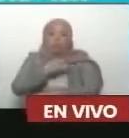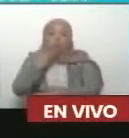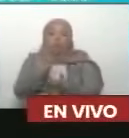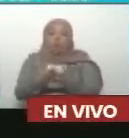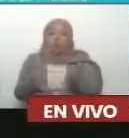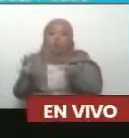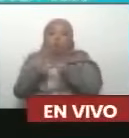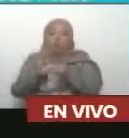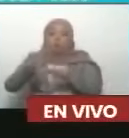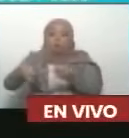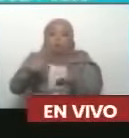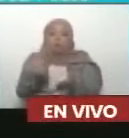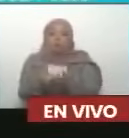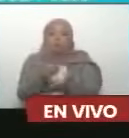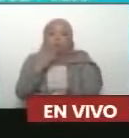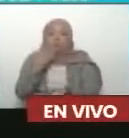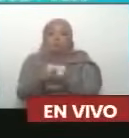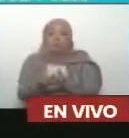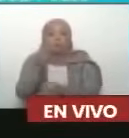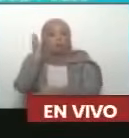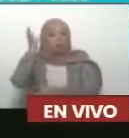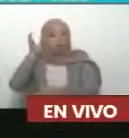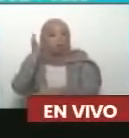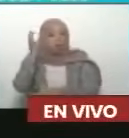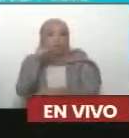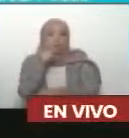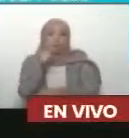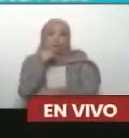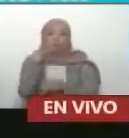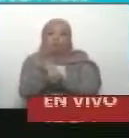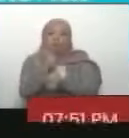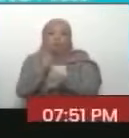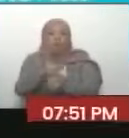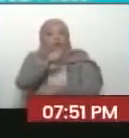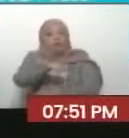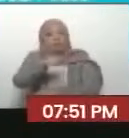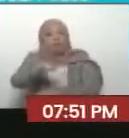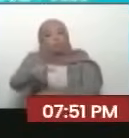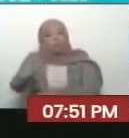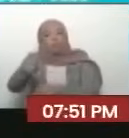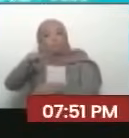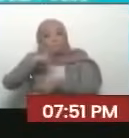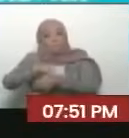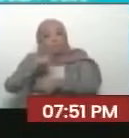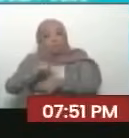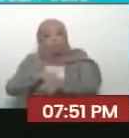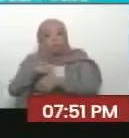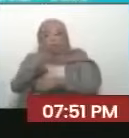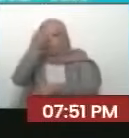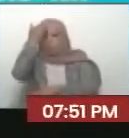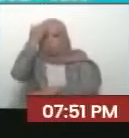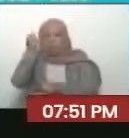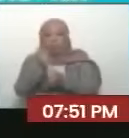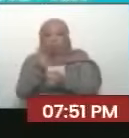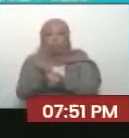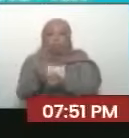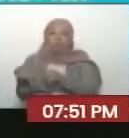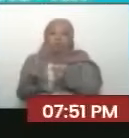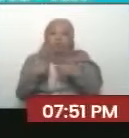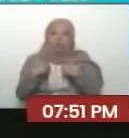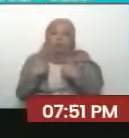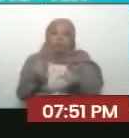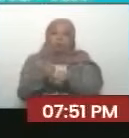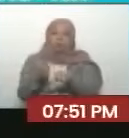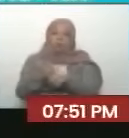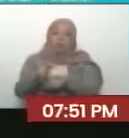unión nacional, gracias a la conciencia, gracias al personal médico, de enfermeras, al personal de salud